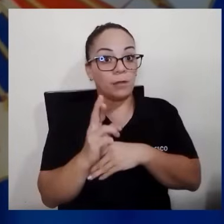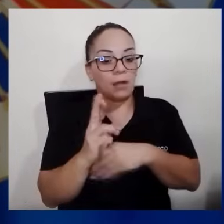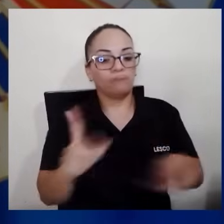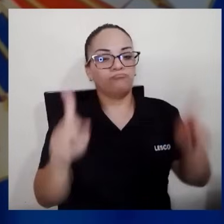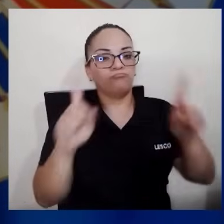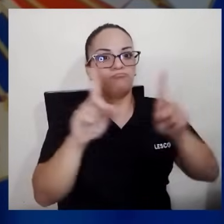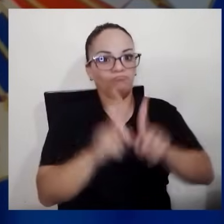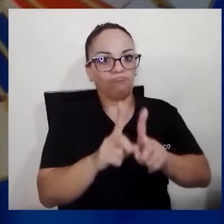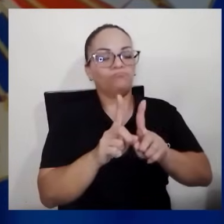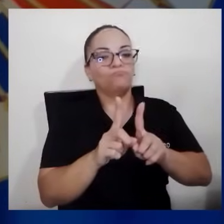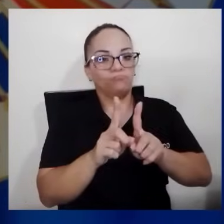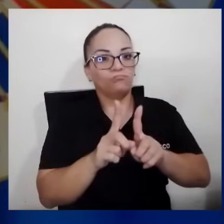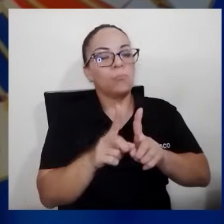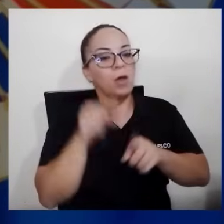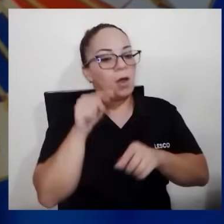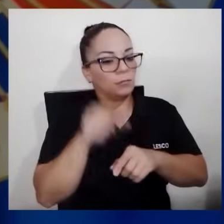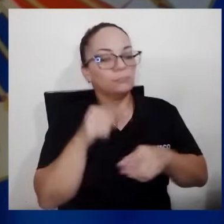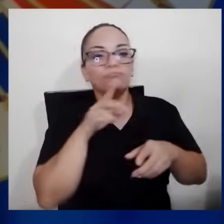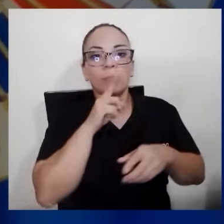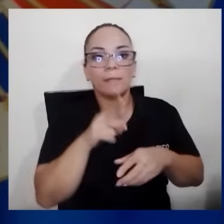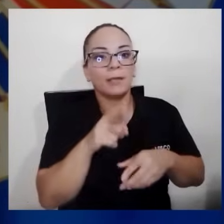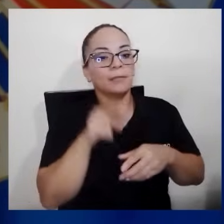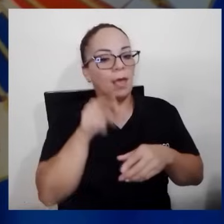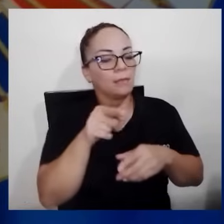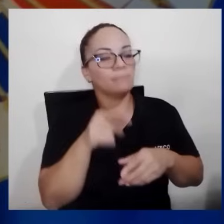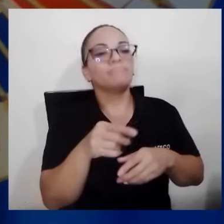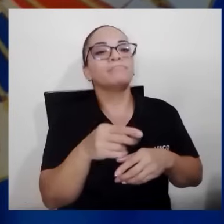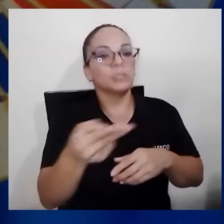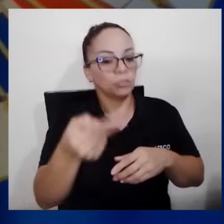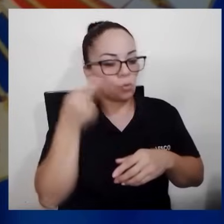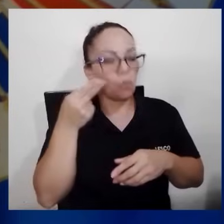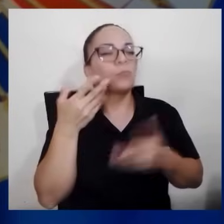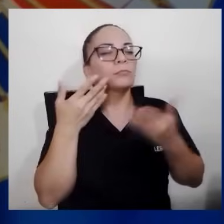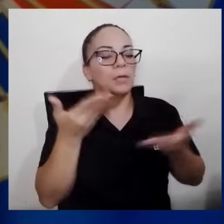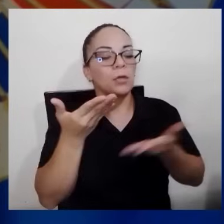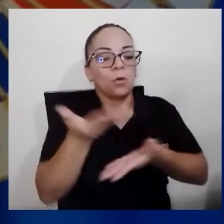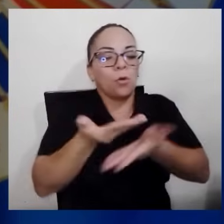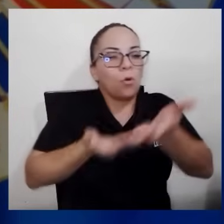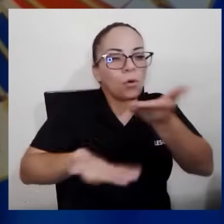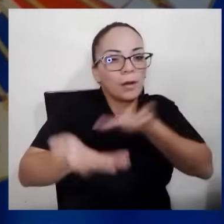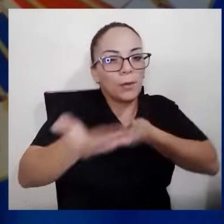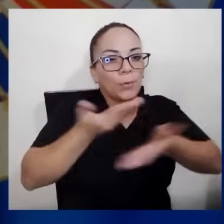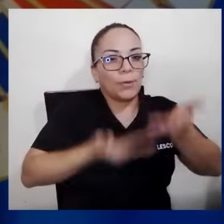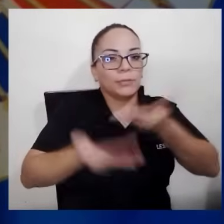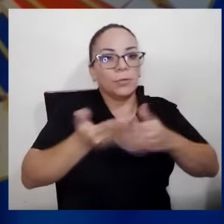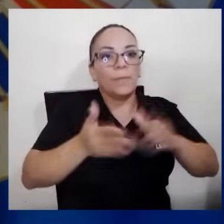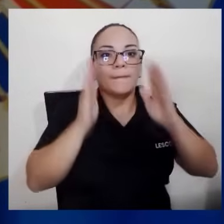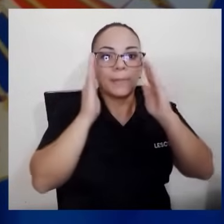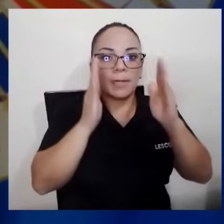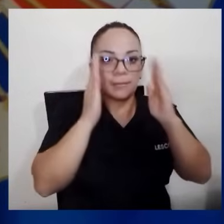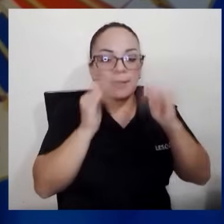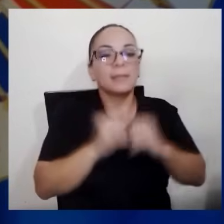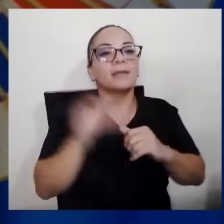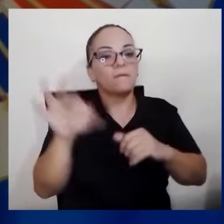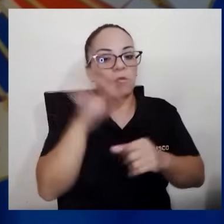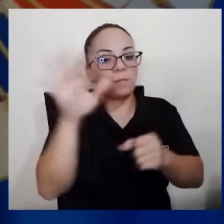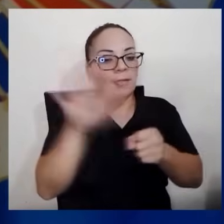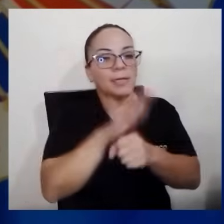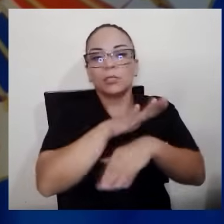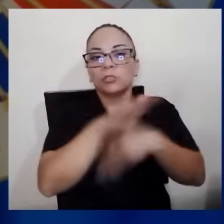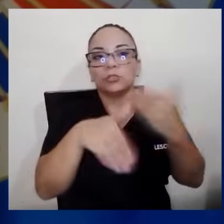de colaboración para abordar de manera integral estos